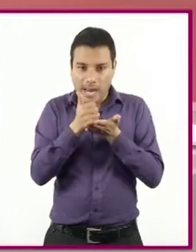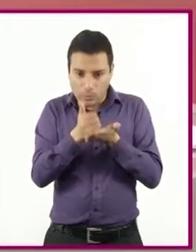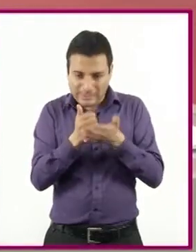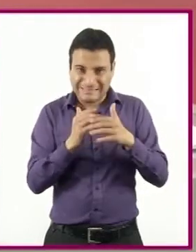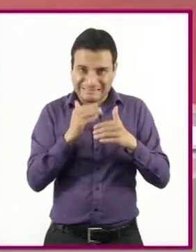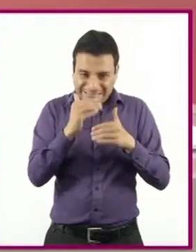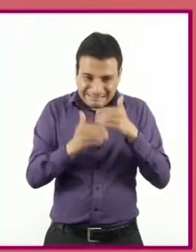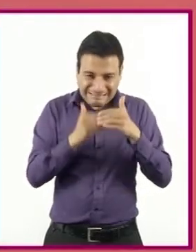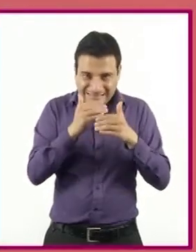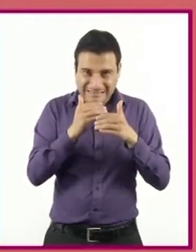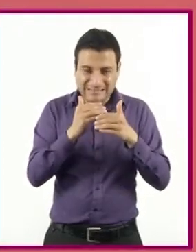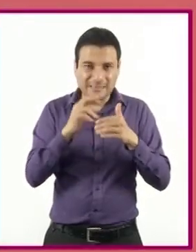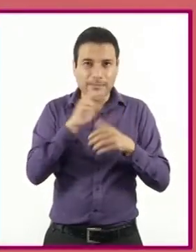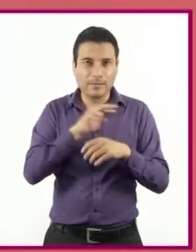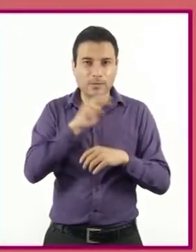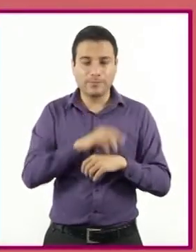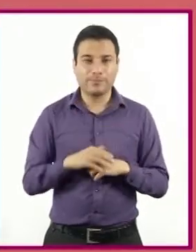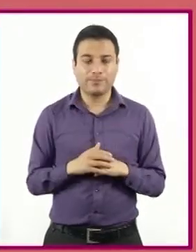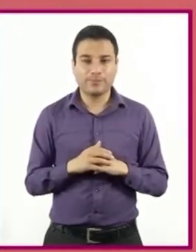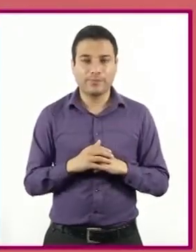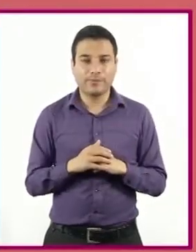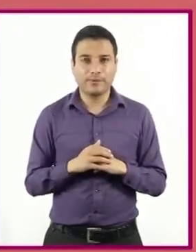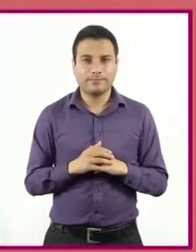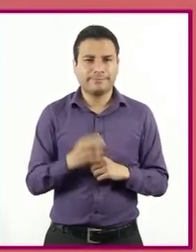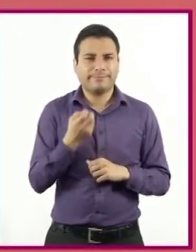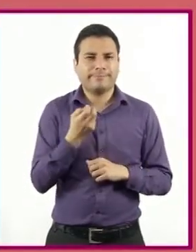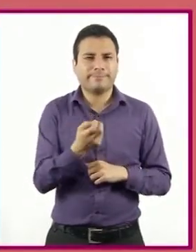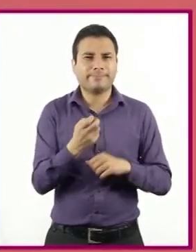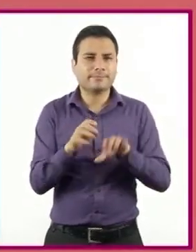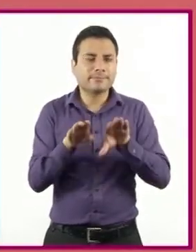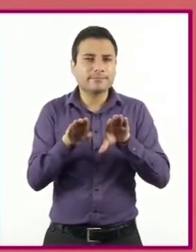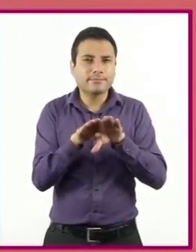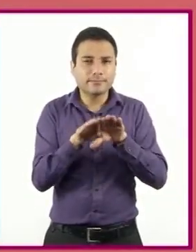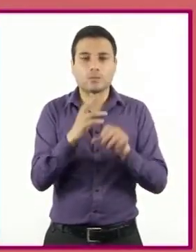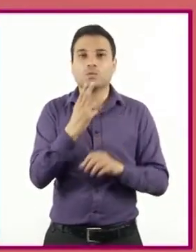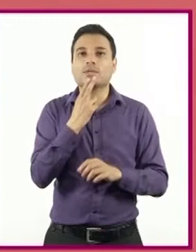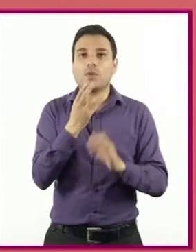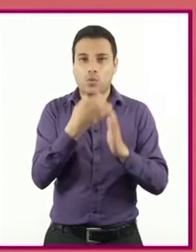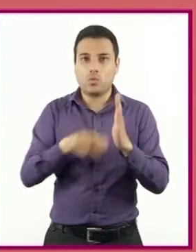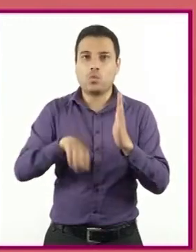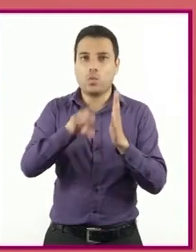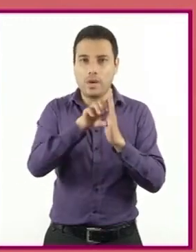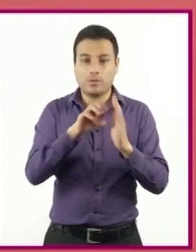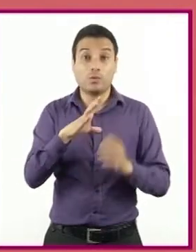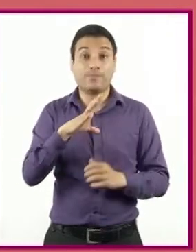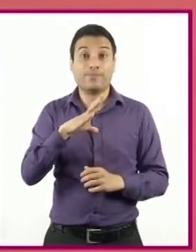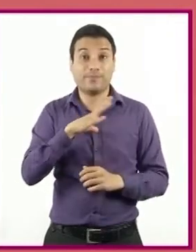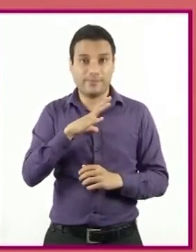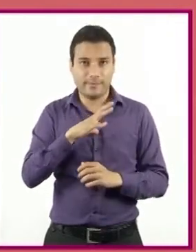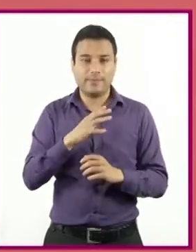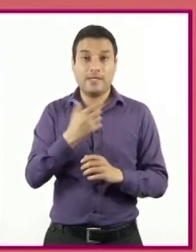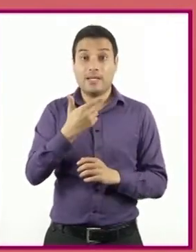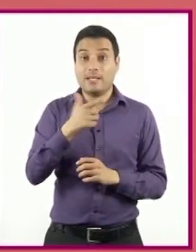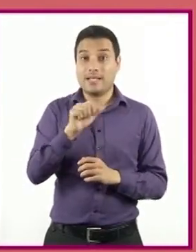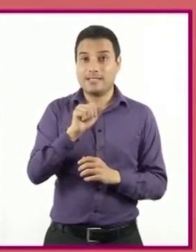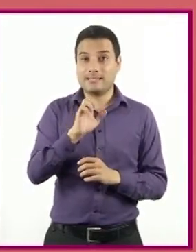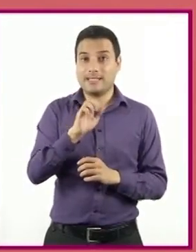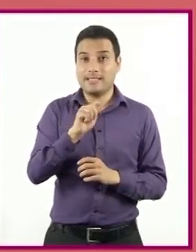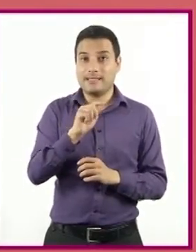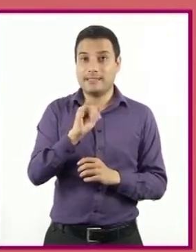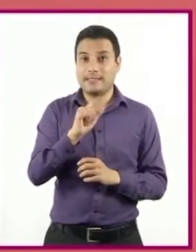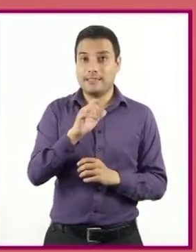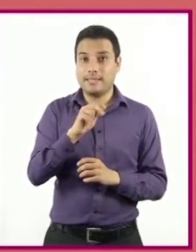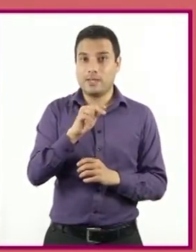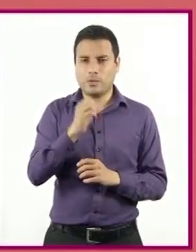frutos. Generalmente en estos casos se emplean cámaras de maduración con atmósferas que contienen gas etileno, ya que este